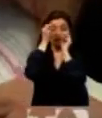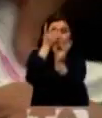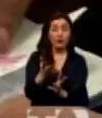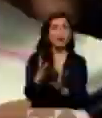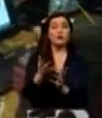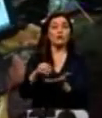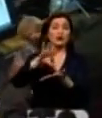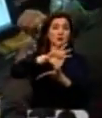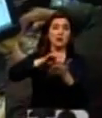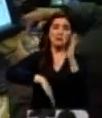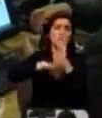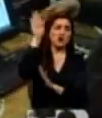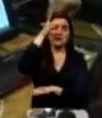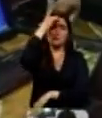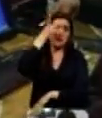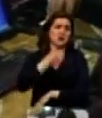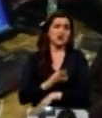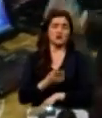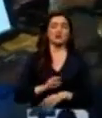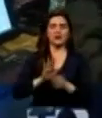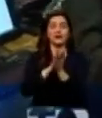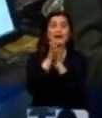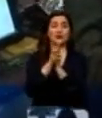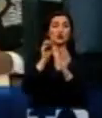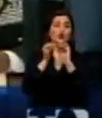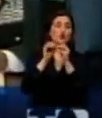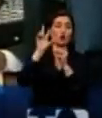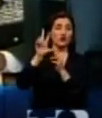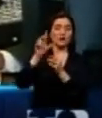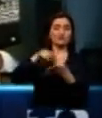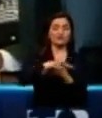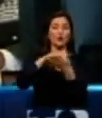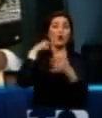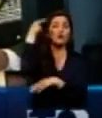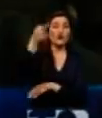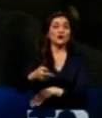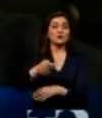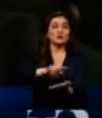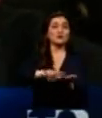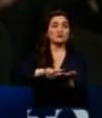que sea el Pleno el que decida la derogación del libro 3 de este código. No será hasta la próxima